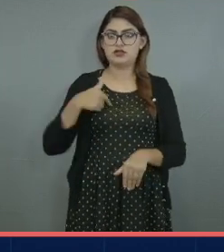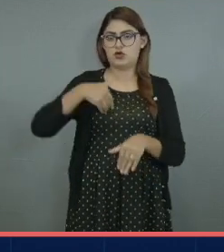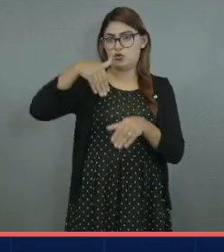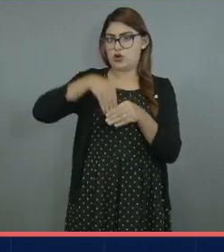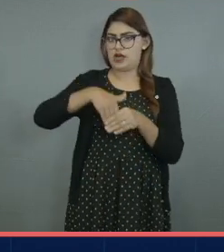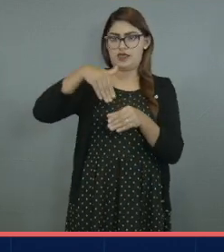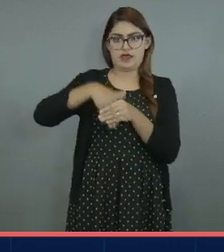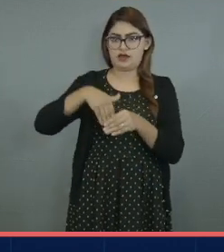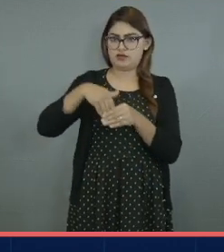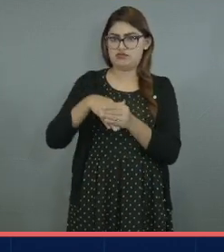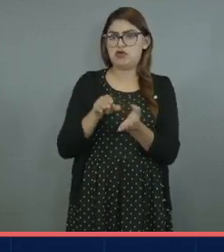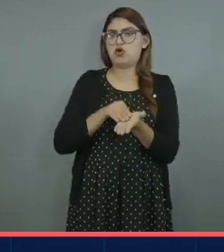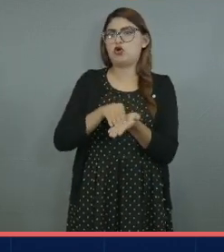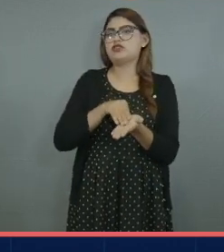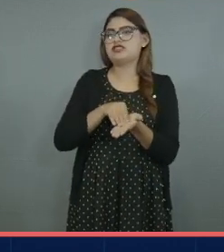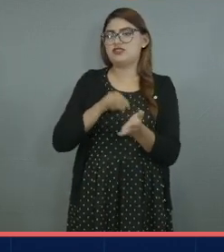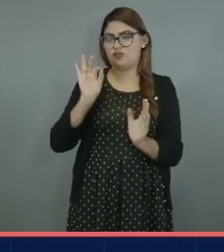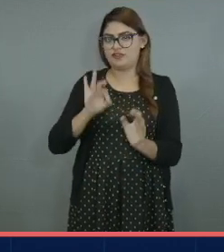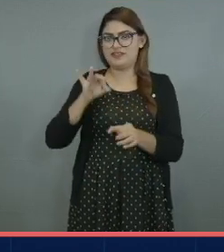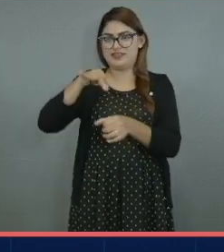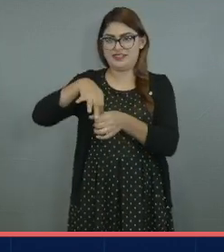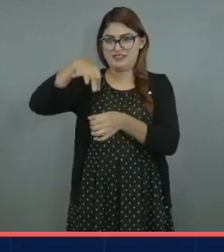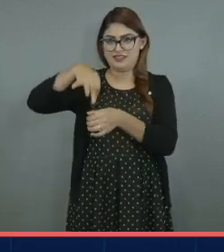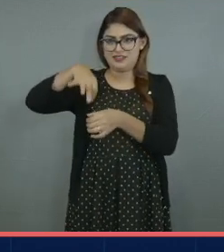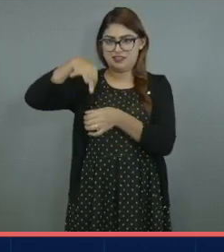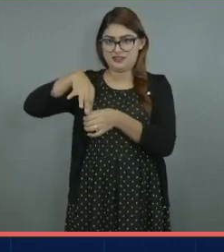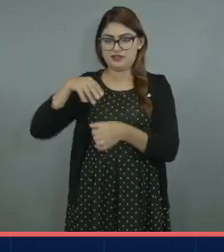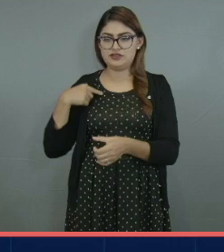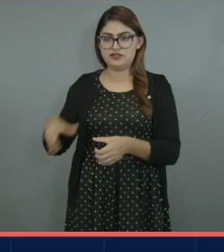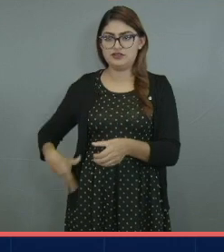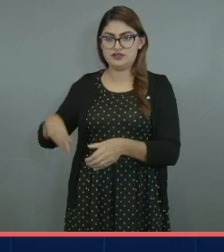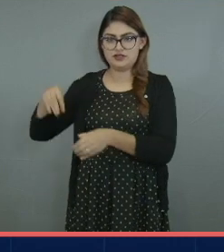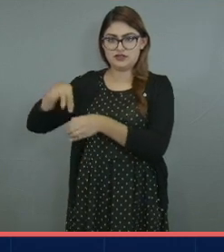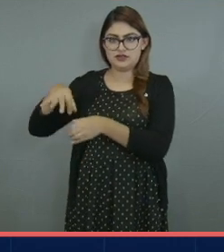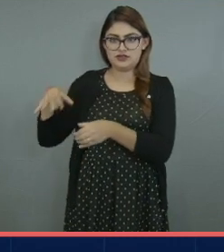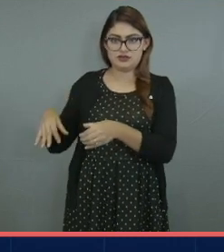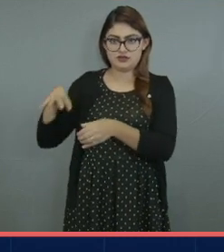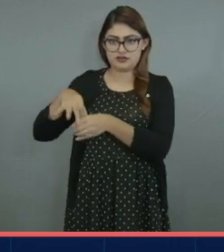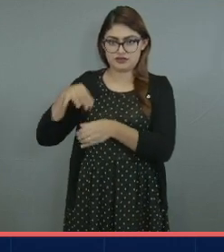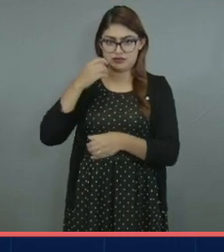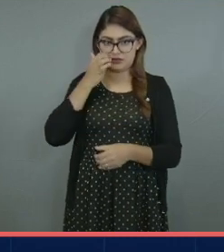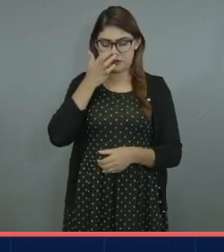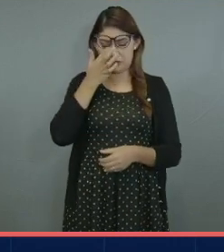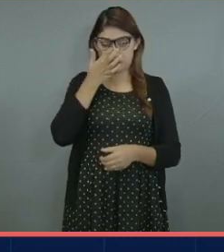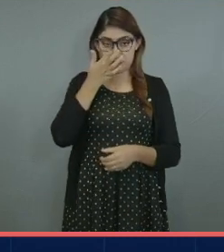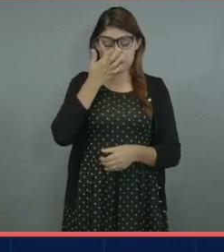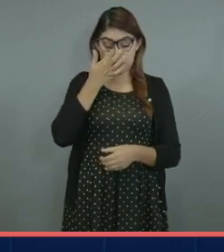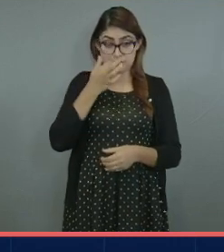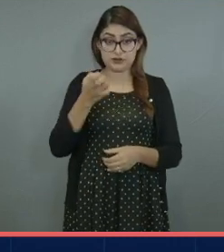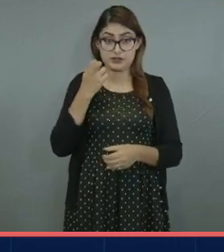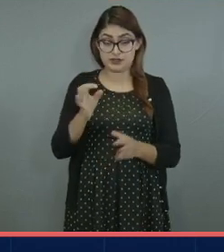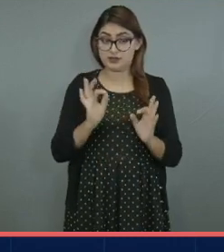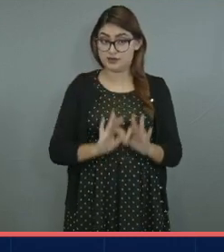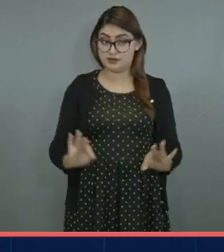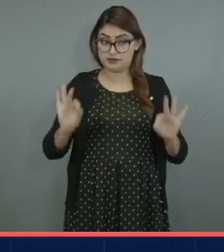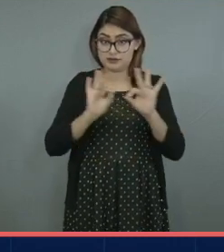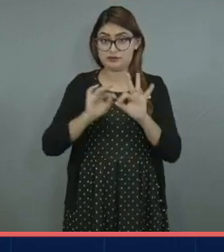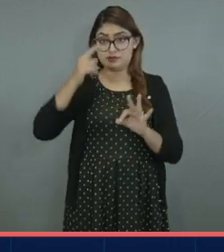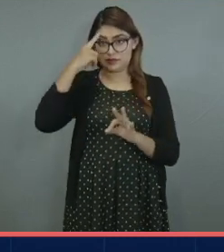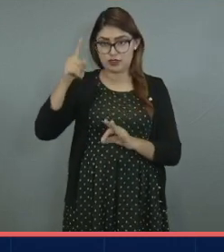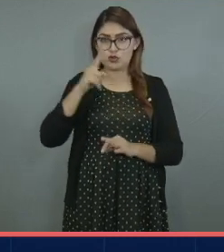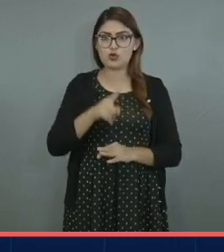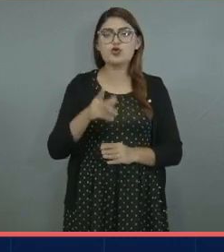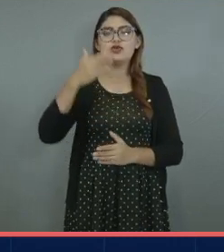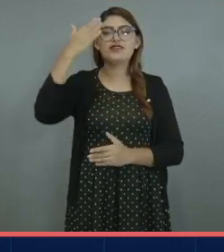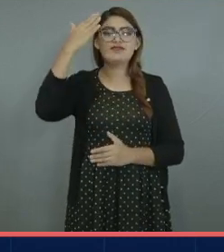alcancía. Y así estoy ahorrando. ¿Sale? Esa es una manera muy importante de empezar a ahorrar. ¿Quieren